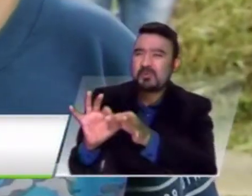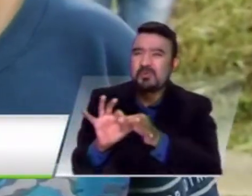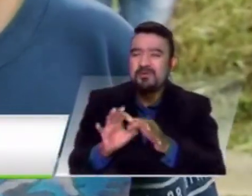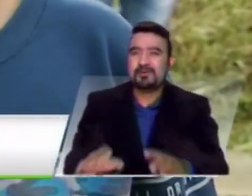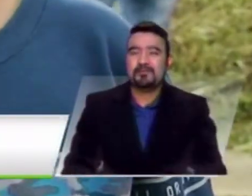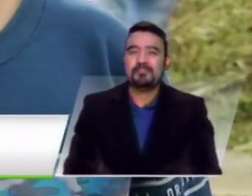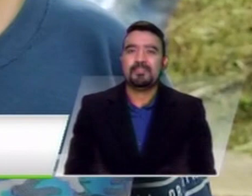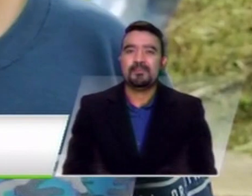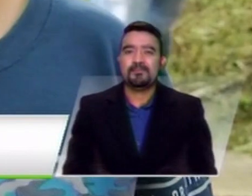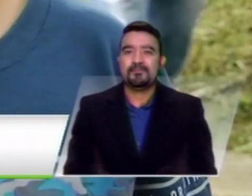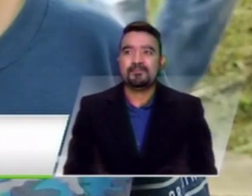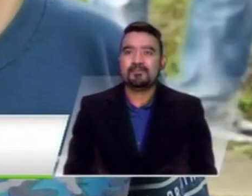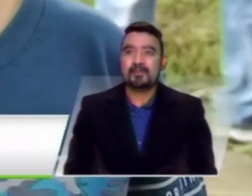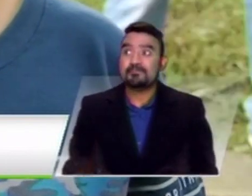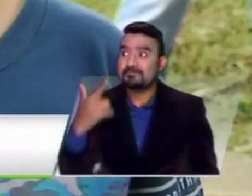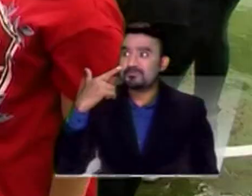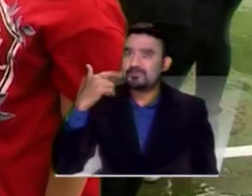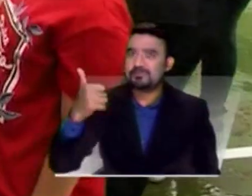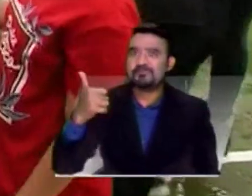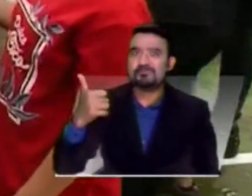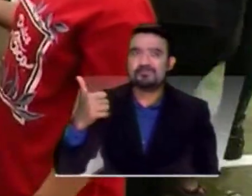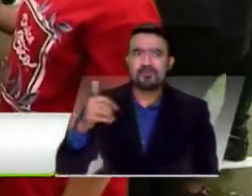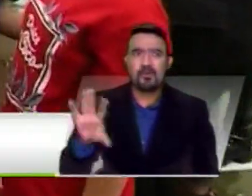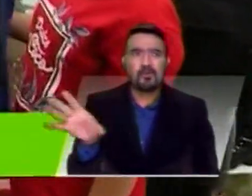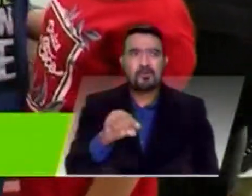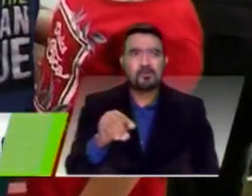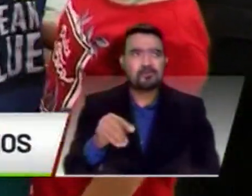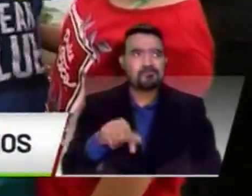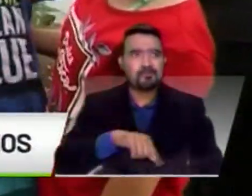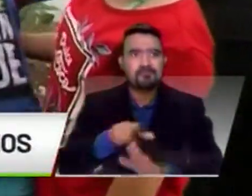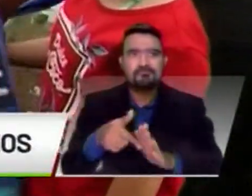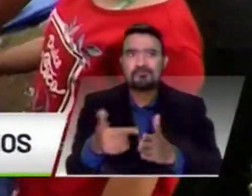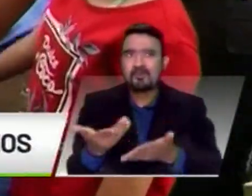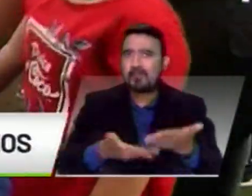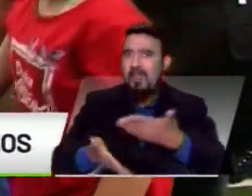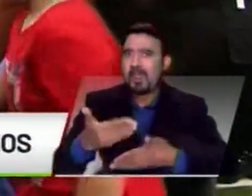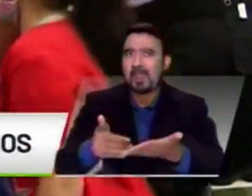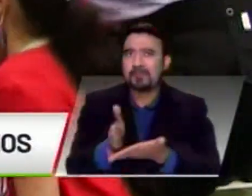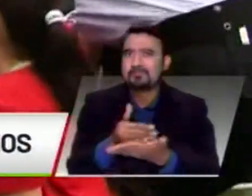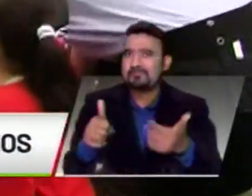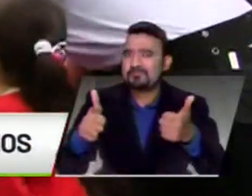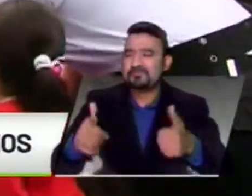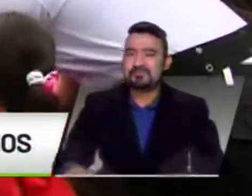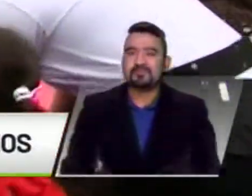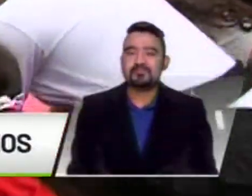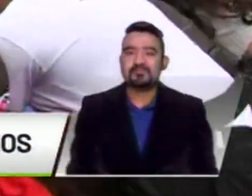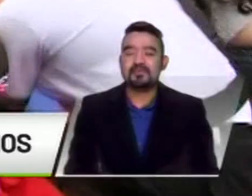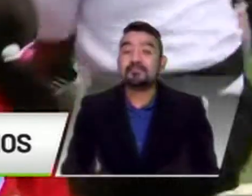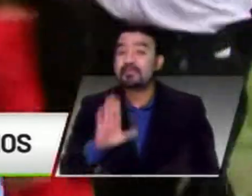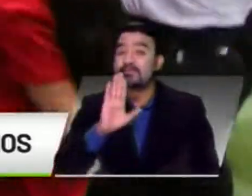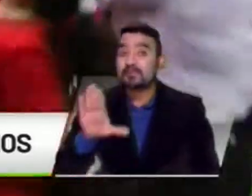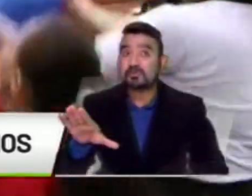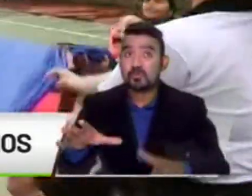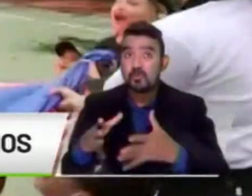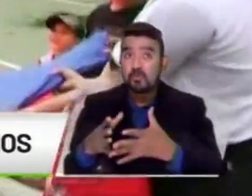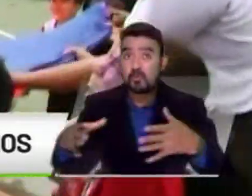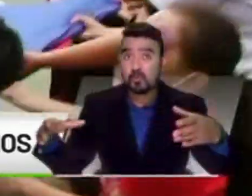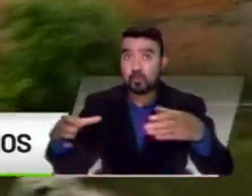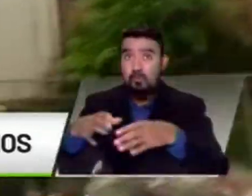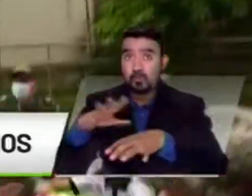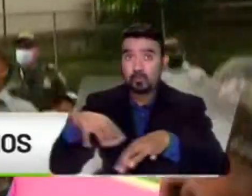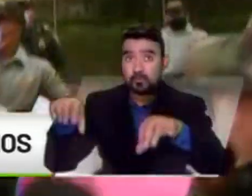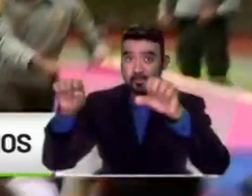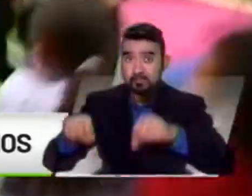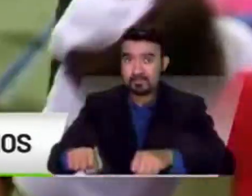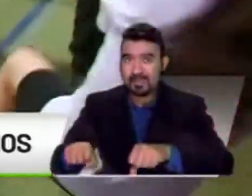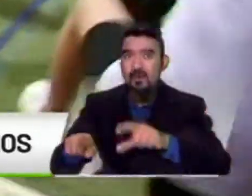Súper bien, me gusta todo. Los papás y líderes en la Comuna 2 de Bello disfrutaron hasta de las bañadas